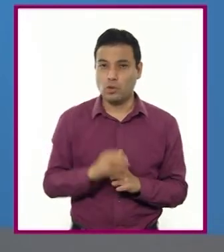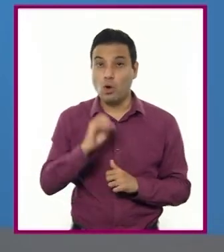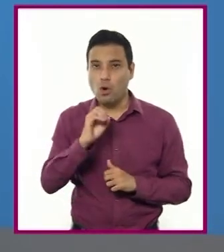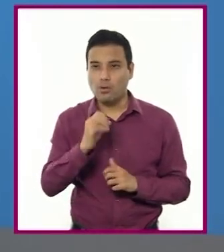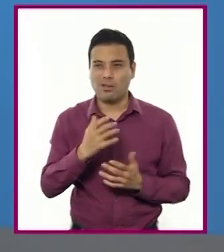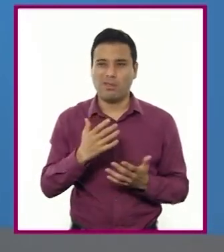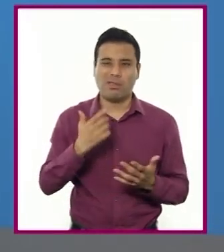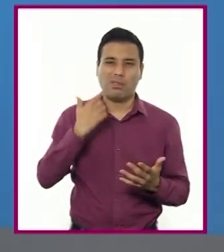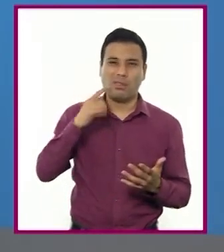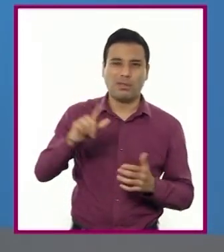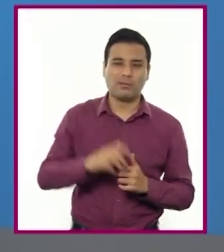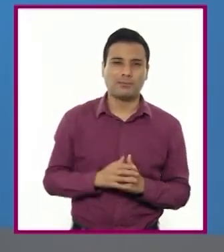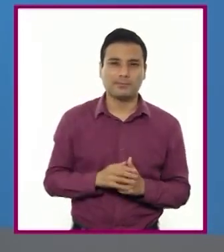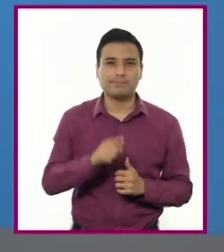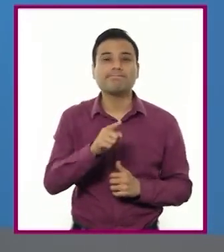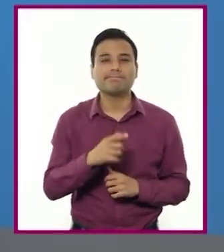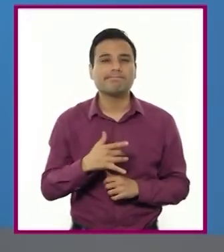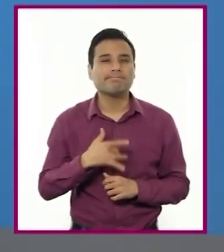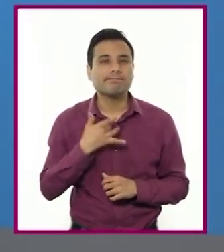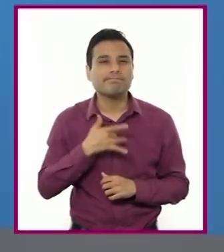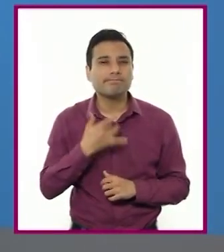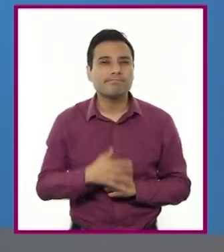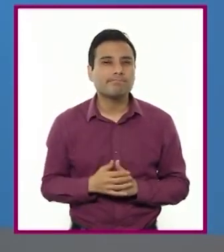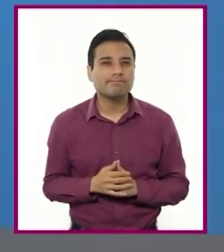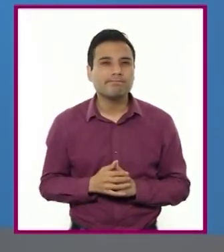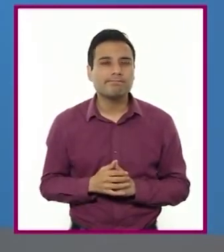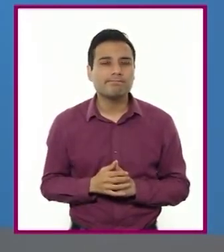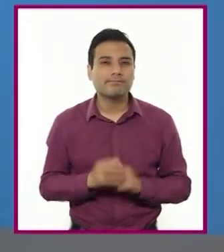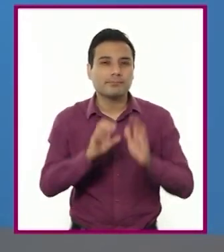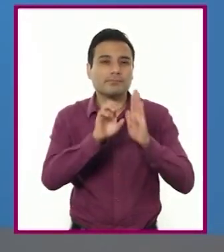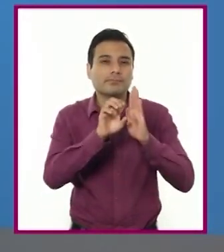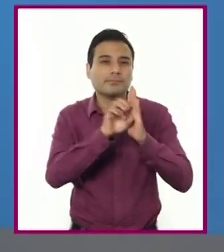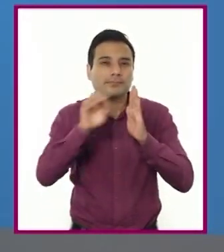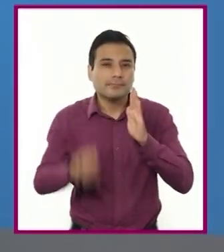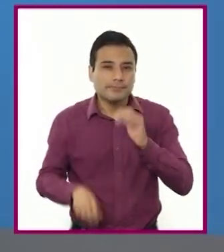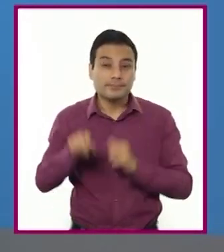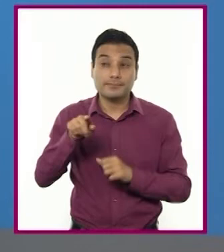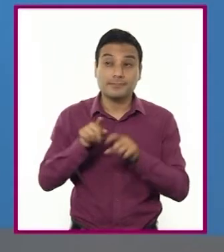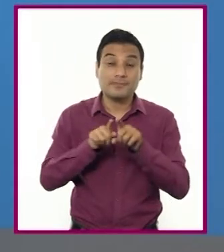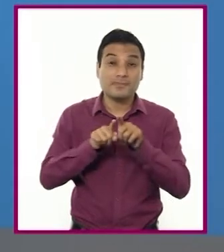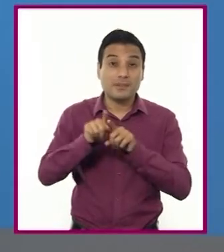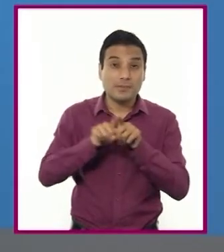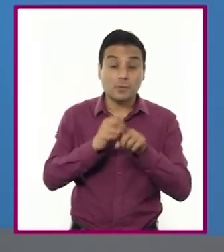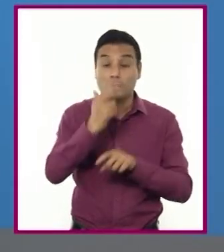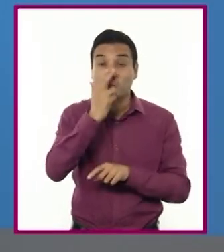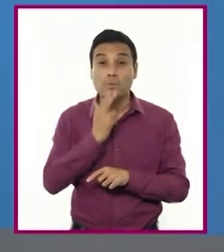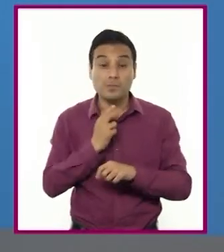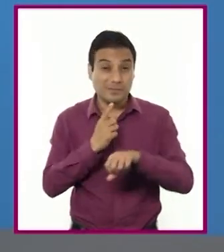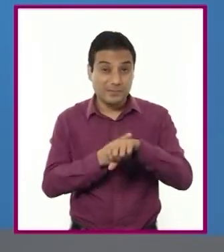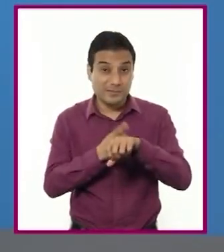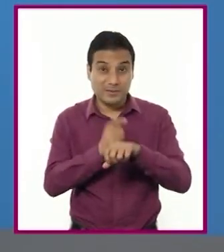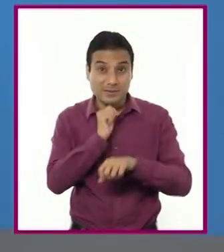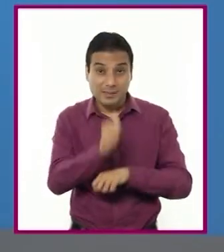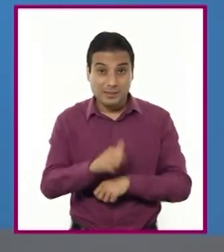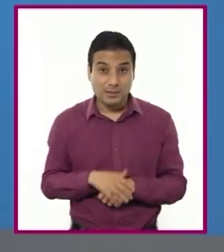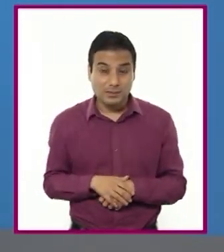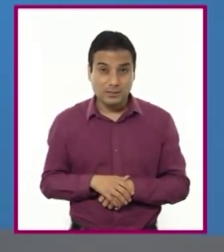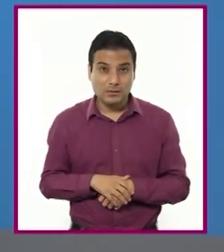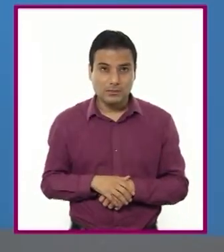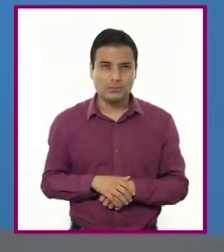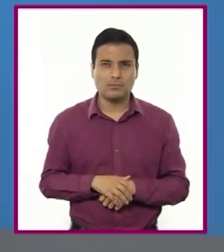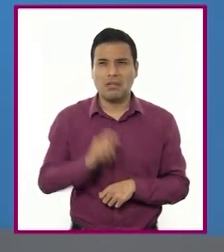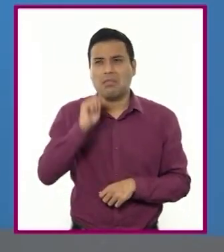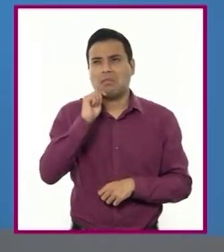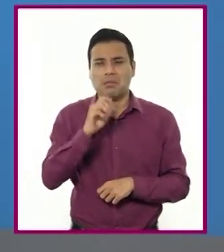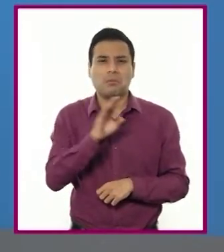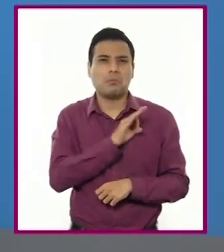consumir lo que más les gusta? En caso de que su hermana o hermano no tuviese diabetes, ¿sería correcto que